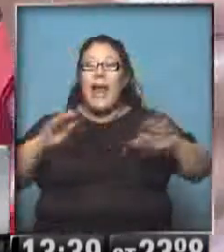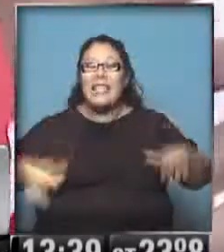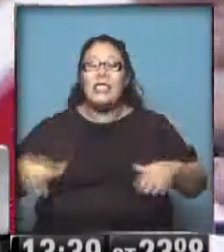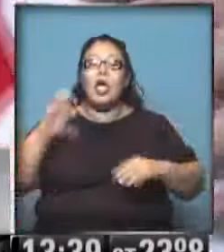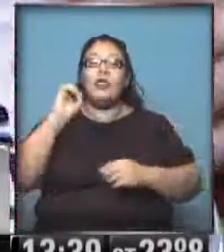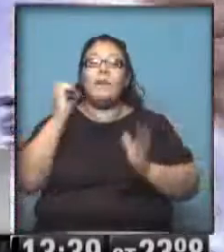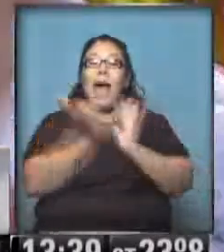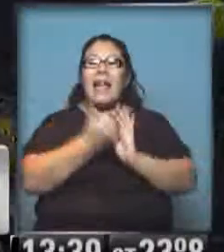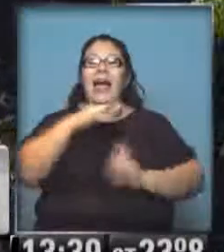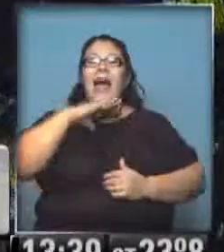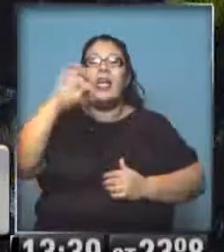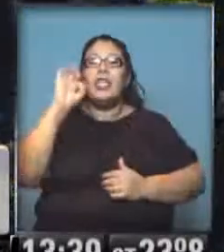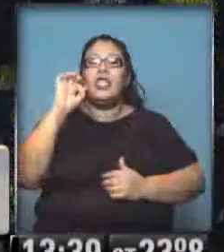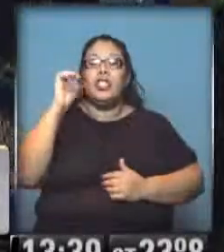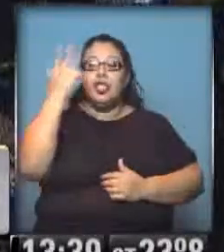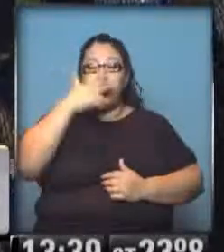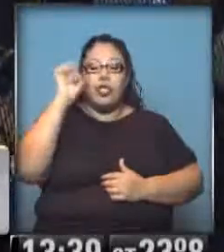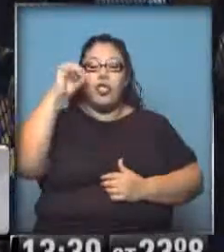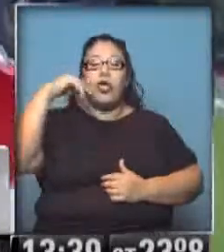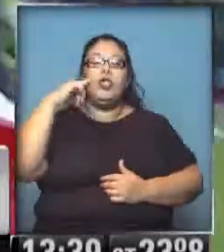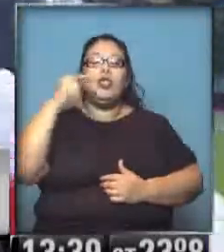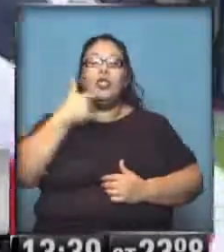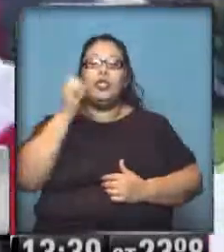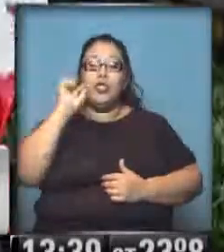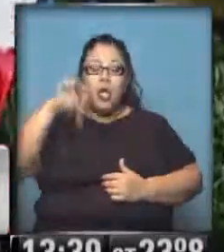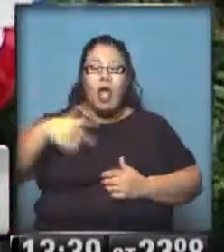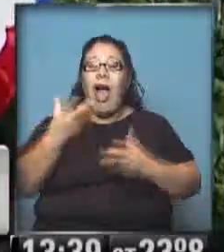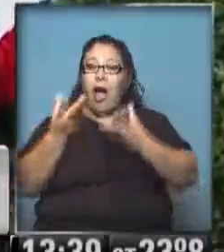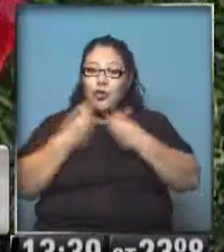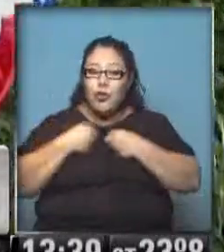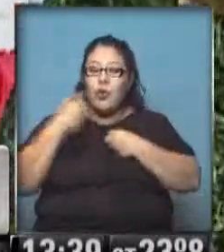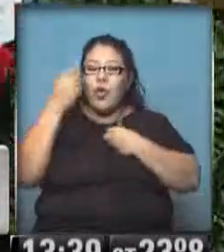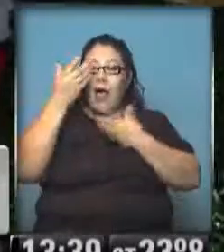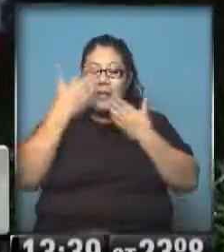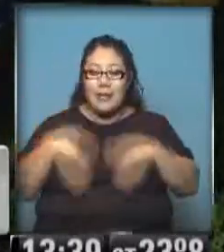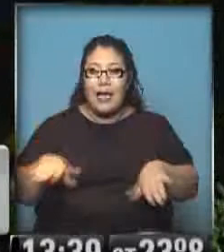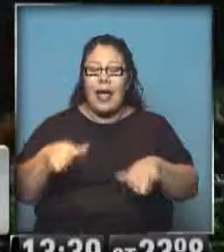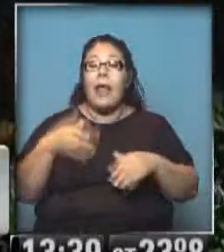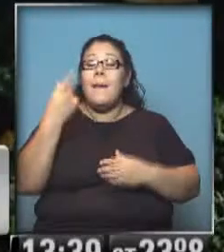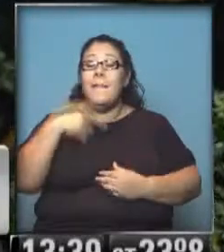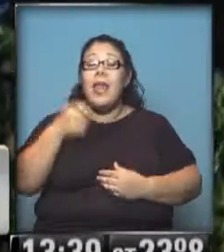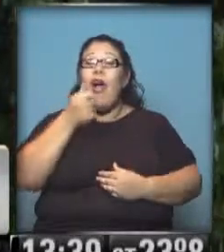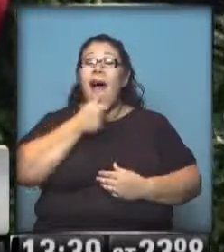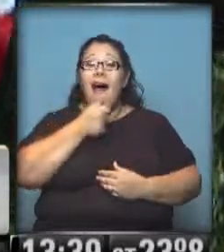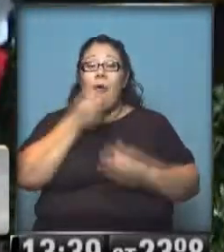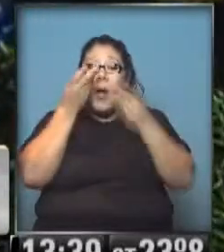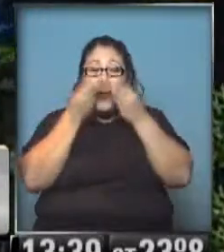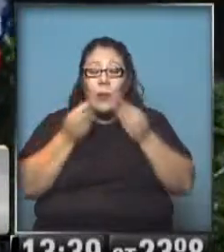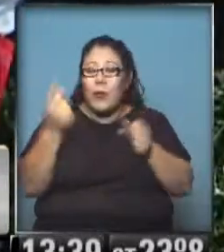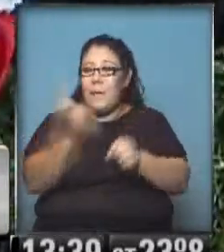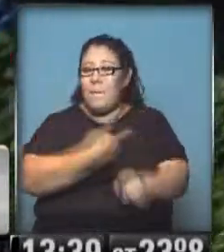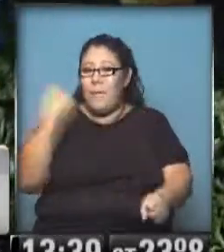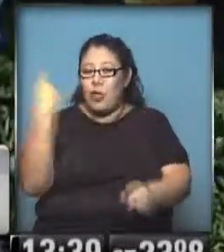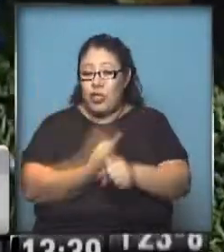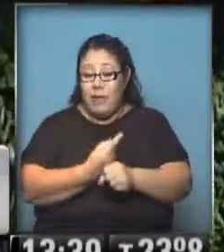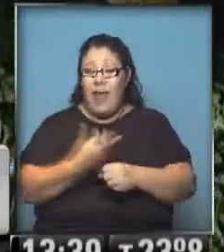neutralizar este compuesto ha sido que es un irritante pero el agua es ineficaz me parece a mí que del publicista médico lo que sea hubiera